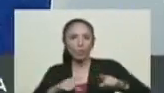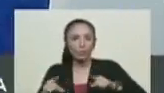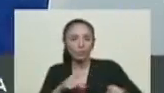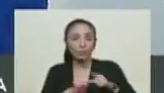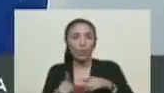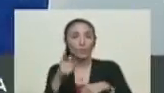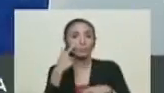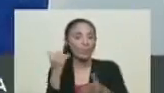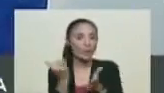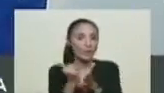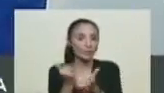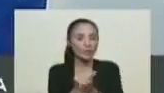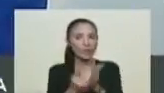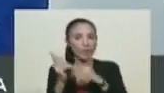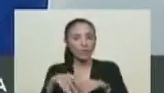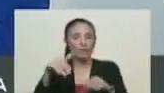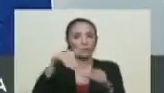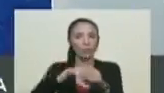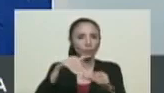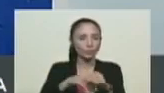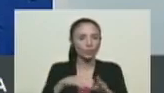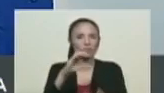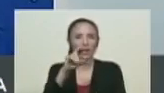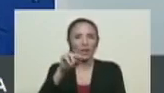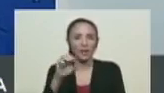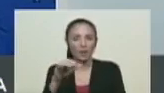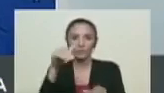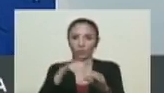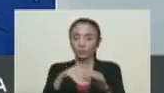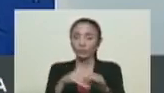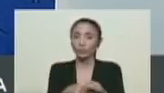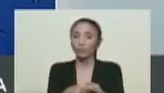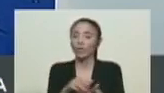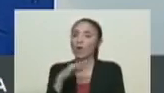el acuerdo se